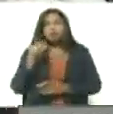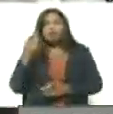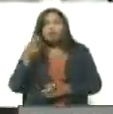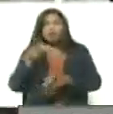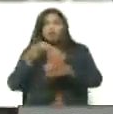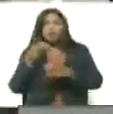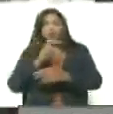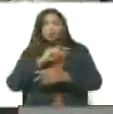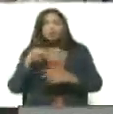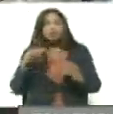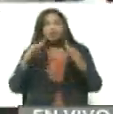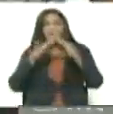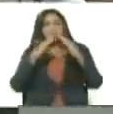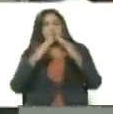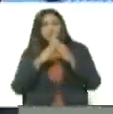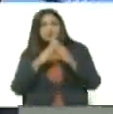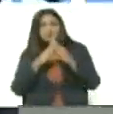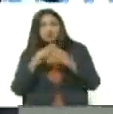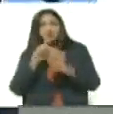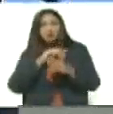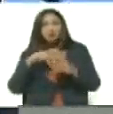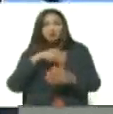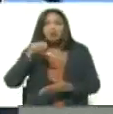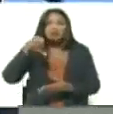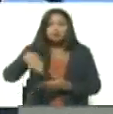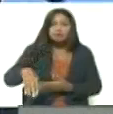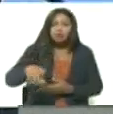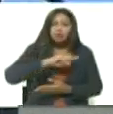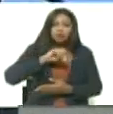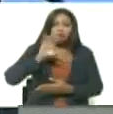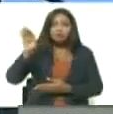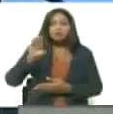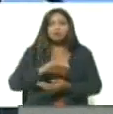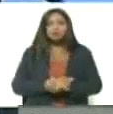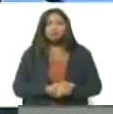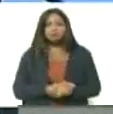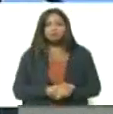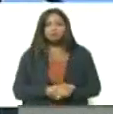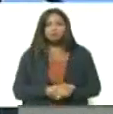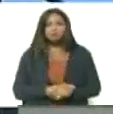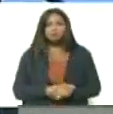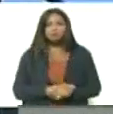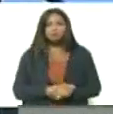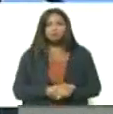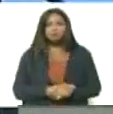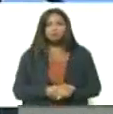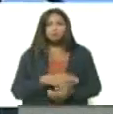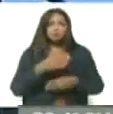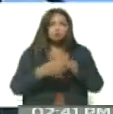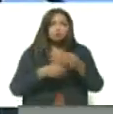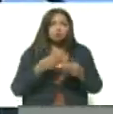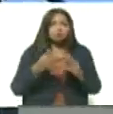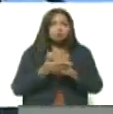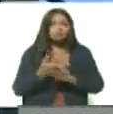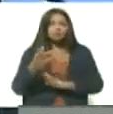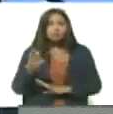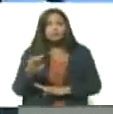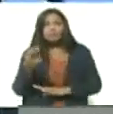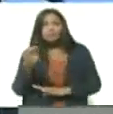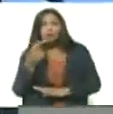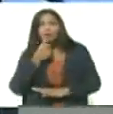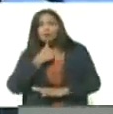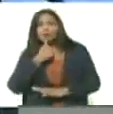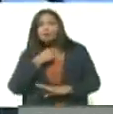a nuestras casas, a nuestro estado, a nuestro país. Y como si fuese poco, aguantar